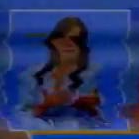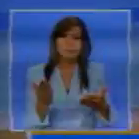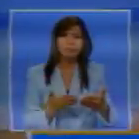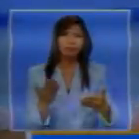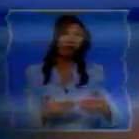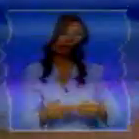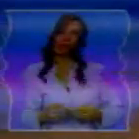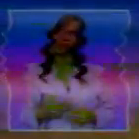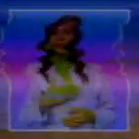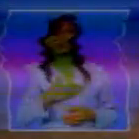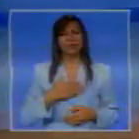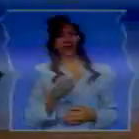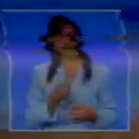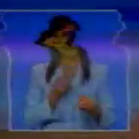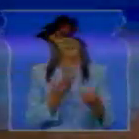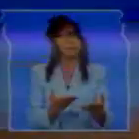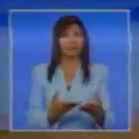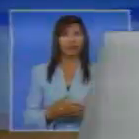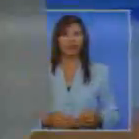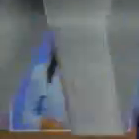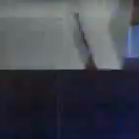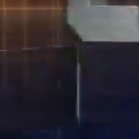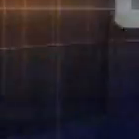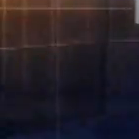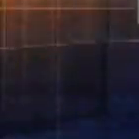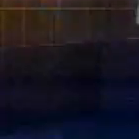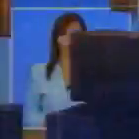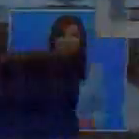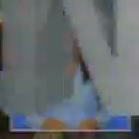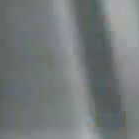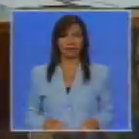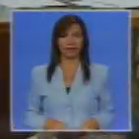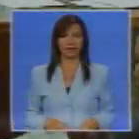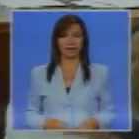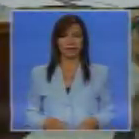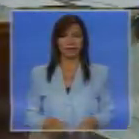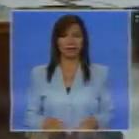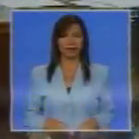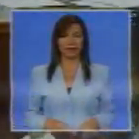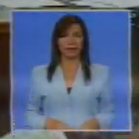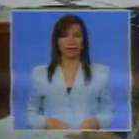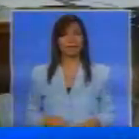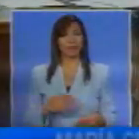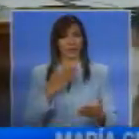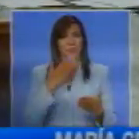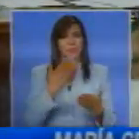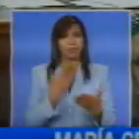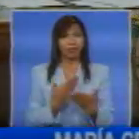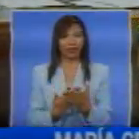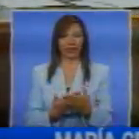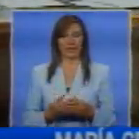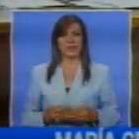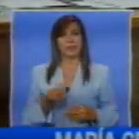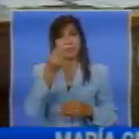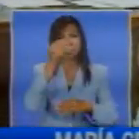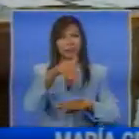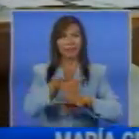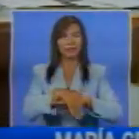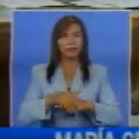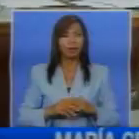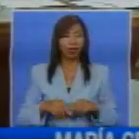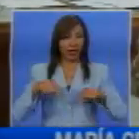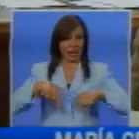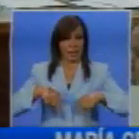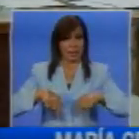actas. ¿Qué tal, María Gracia? Te escuchamos. Adelante. Gracias, Gisela. Amigos televidentes, muy buenas tardes. A esta